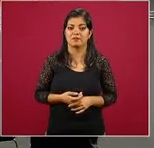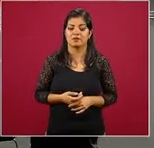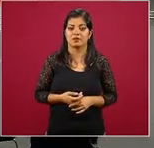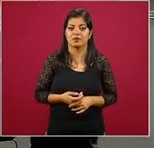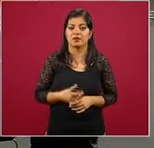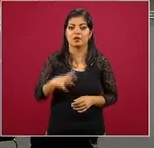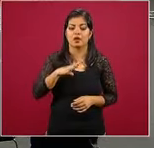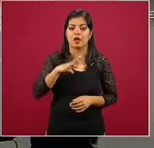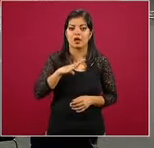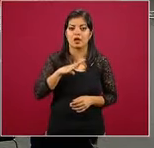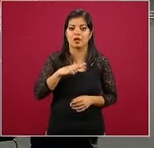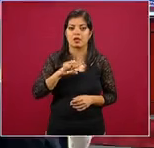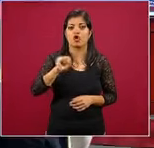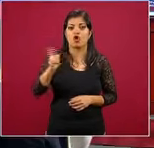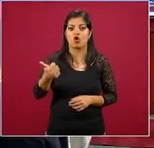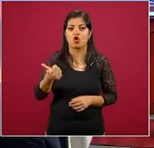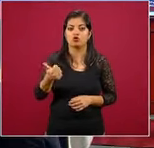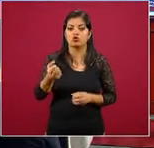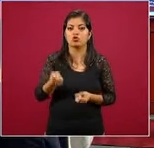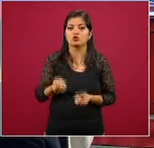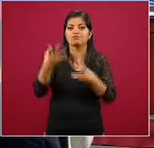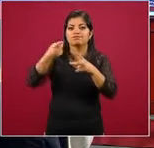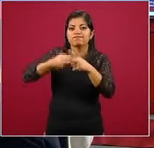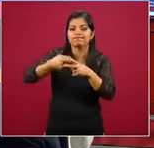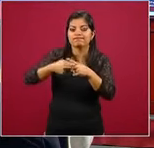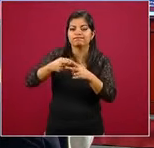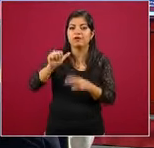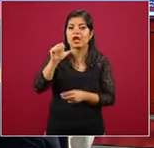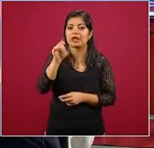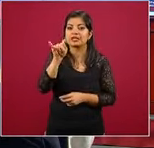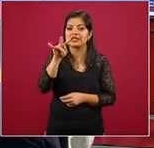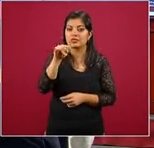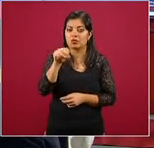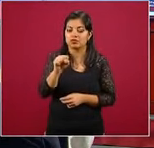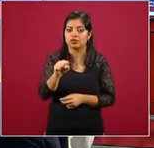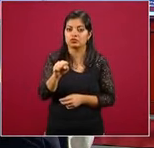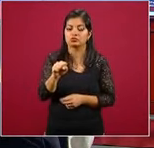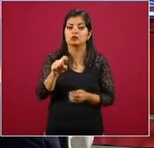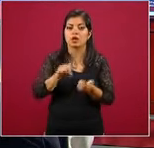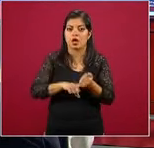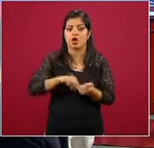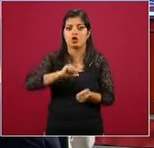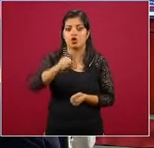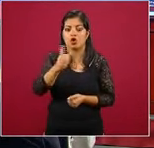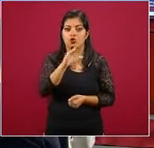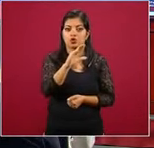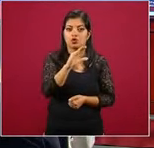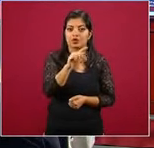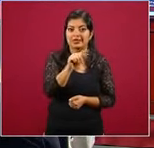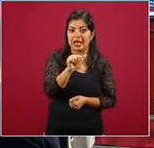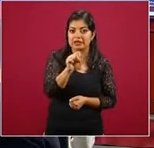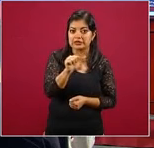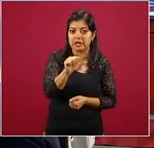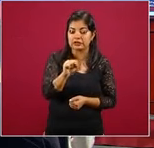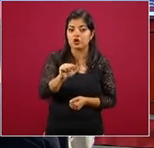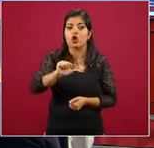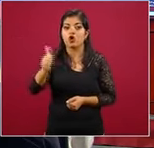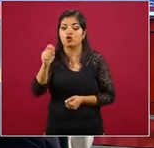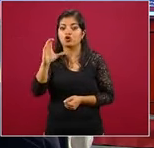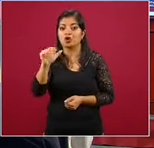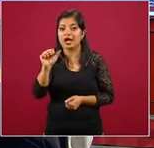Tenemos también mapas de tasas de casos activos. Hay una de casos, otra es de tasas, es decir, la